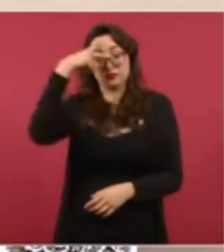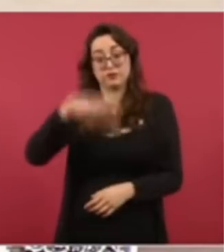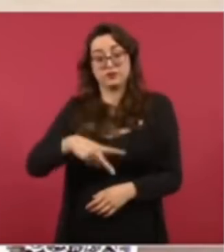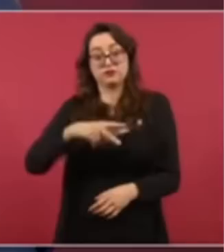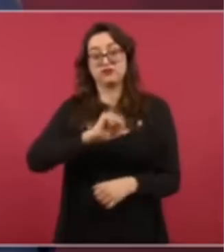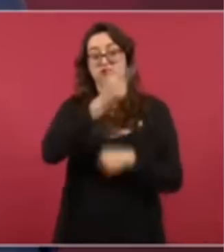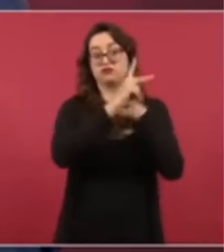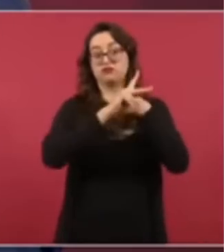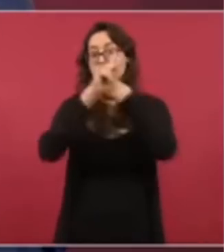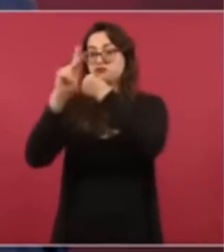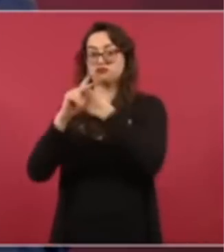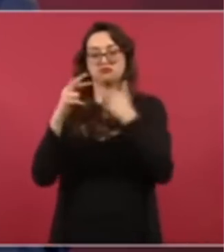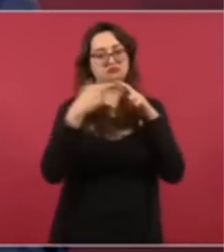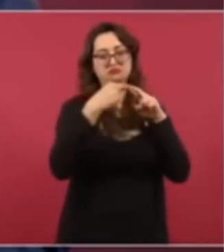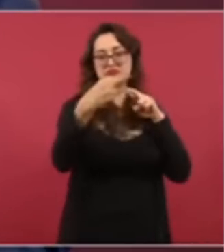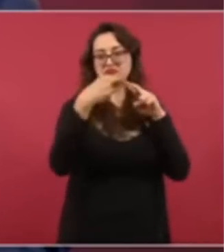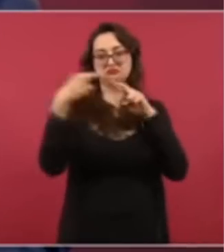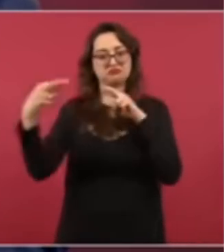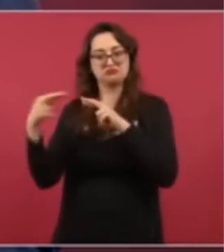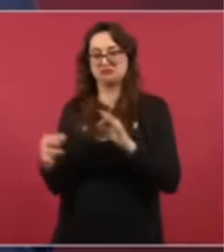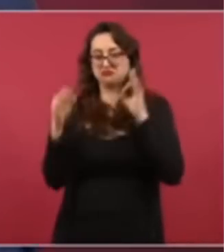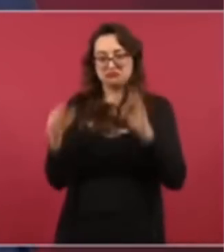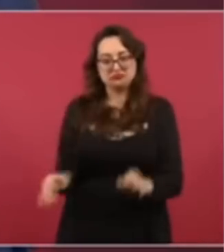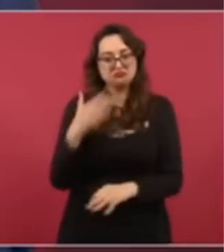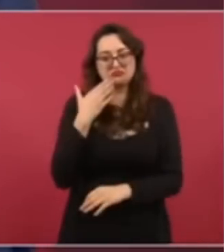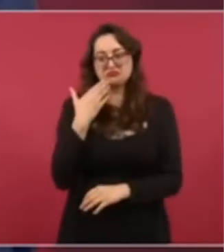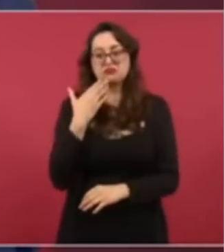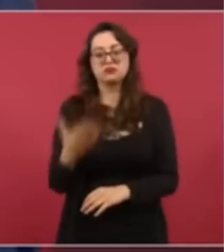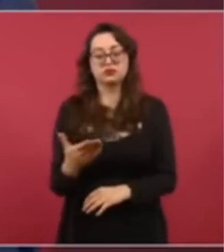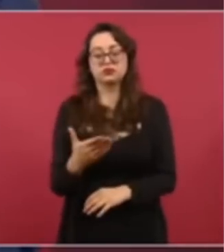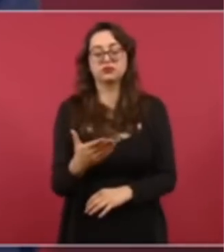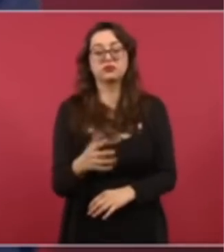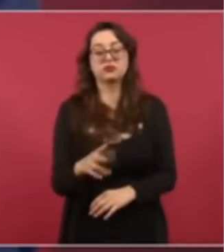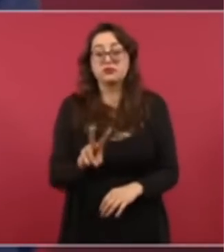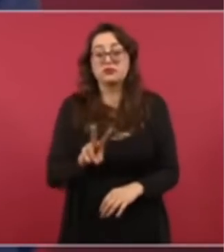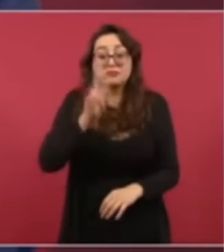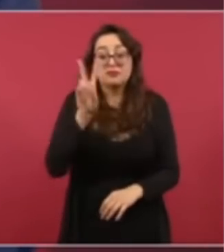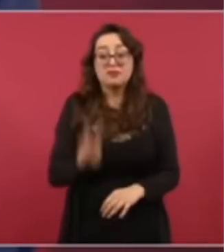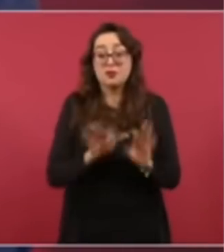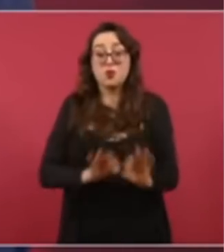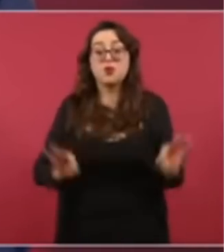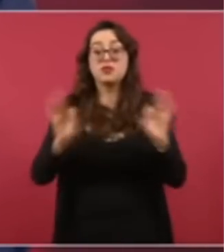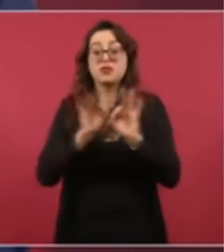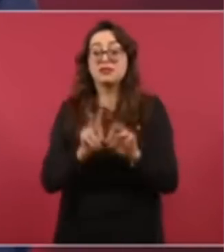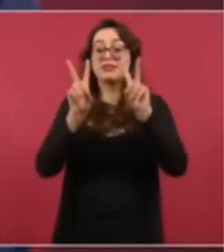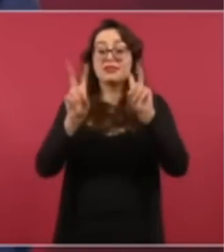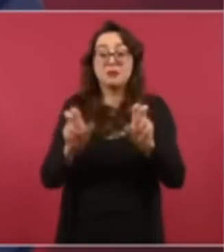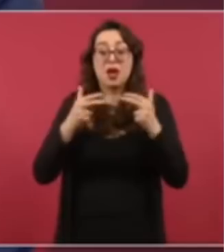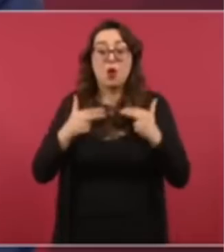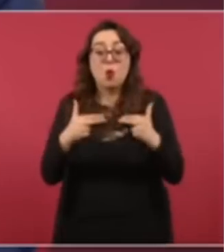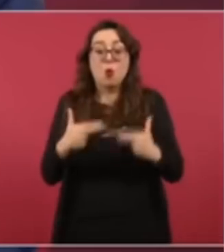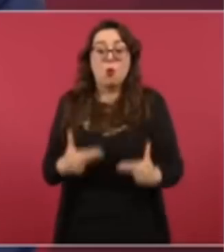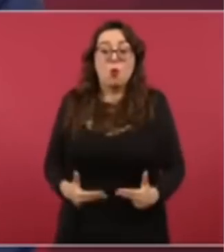lo estamos haciendo, entre otras cosas, porque es un asunto humanitario y se deben de